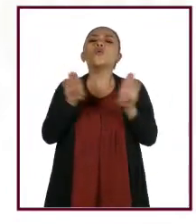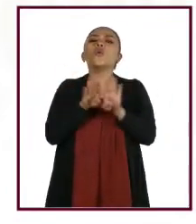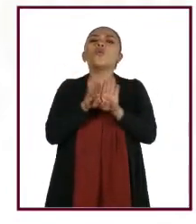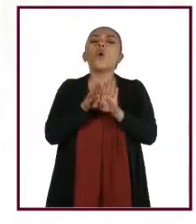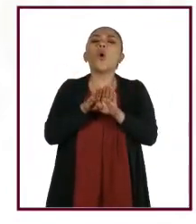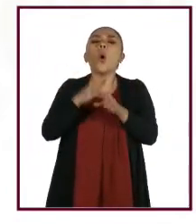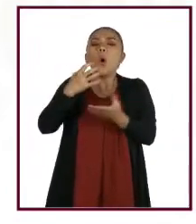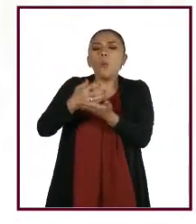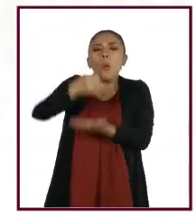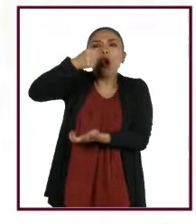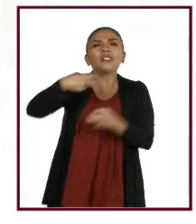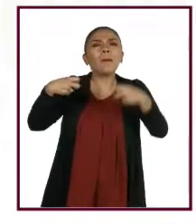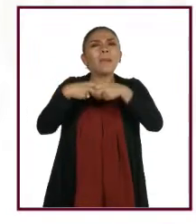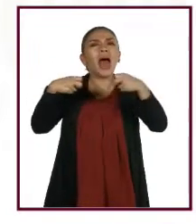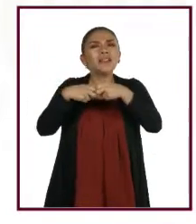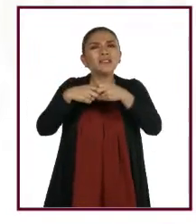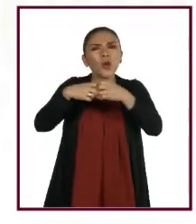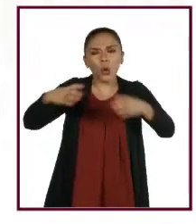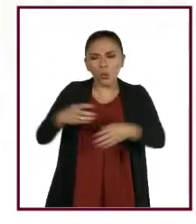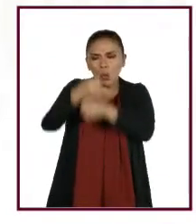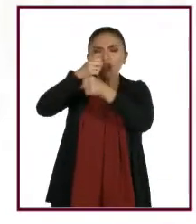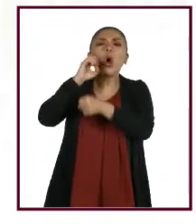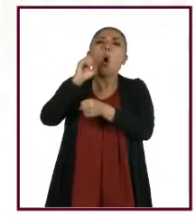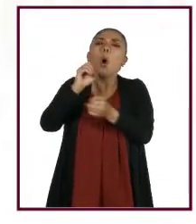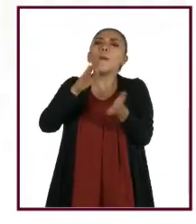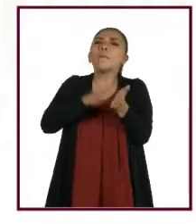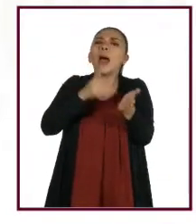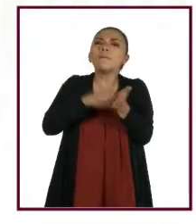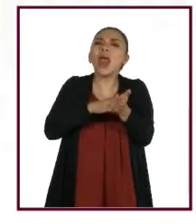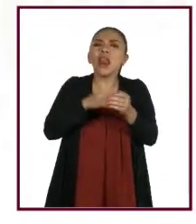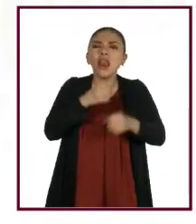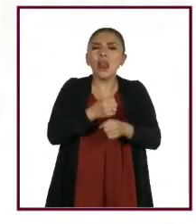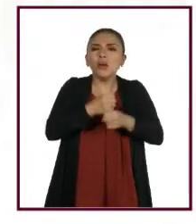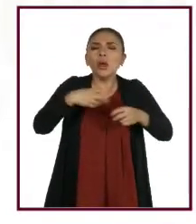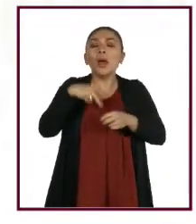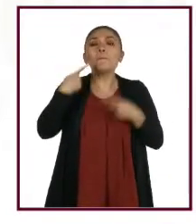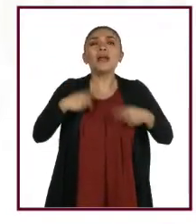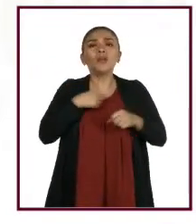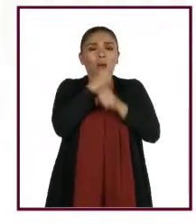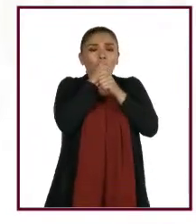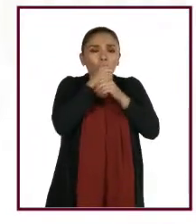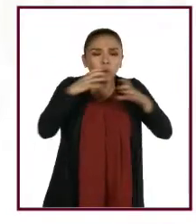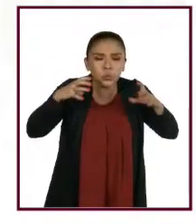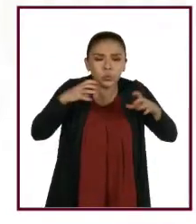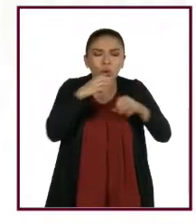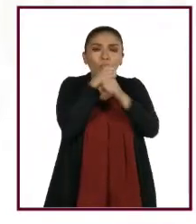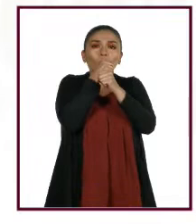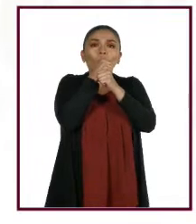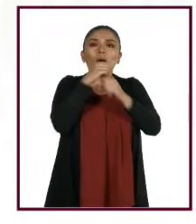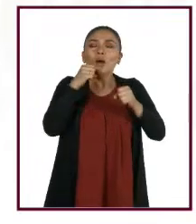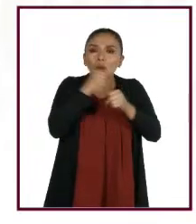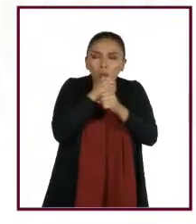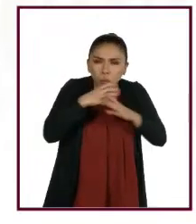de plástico, una bolsa de papel. Entonces, mediante la insuflación y la aspiración de esa sustancia, pueden tener